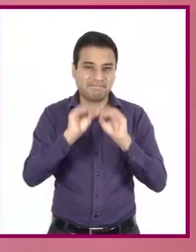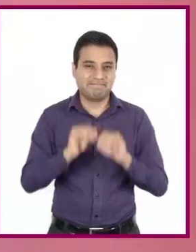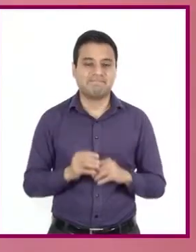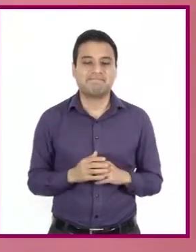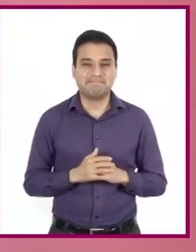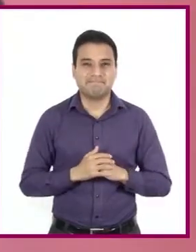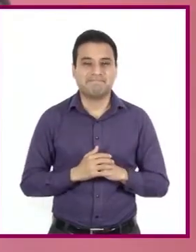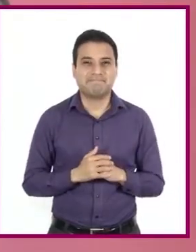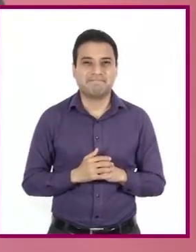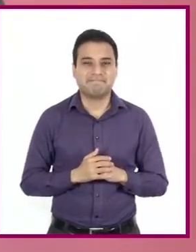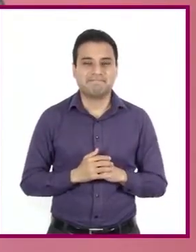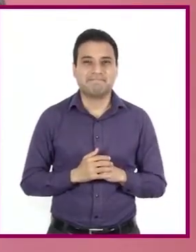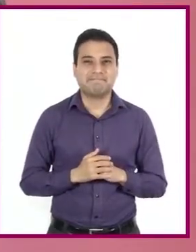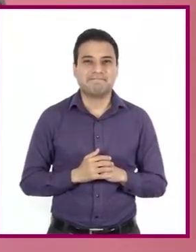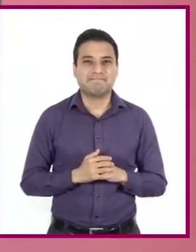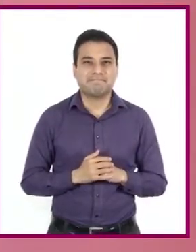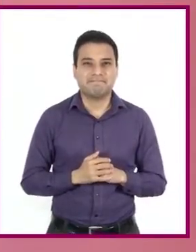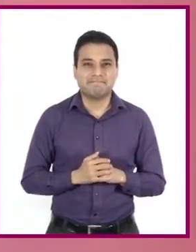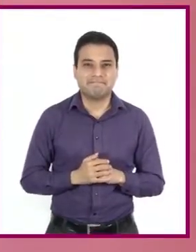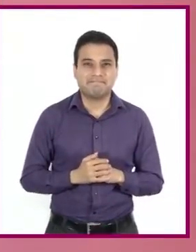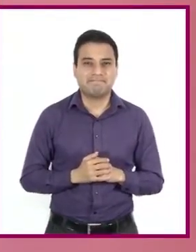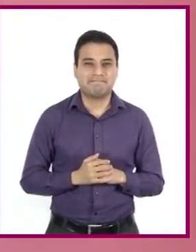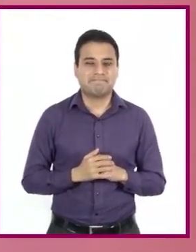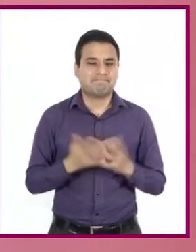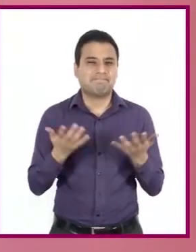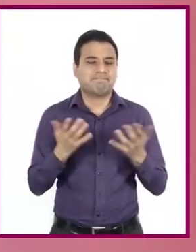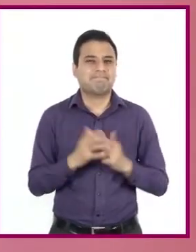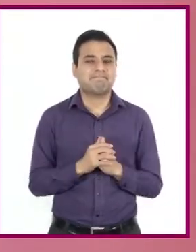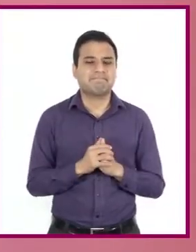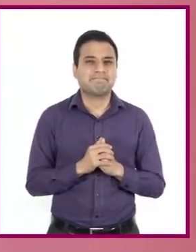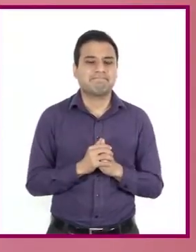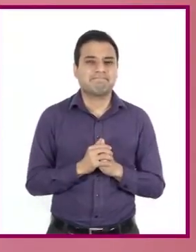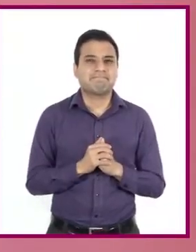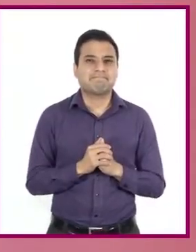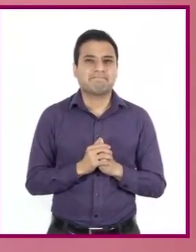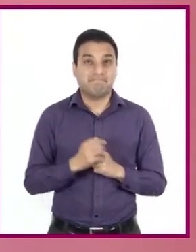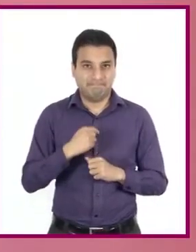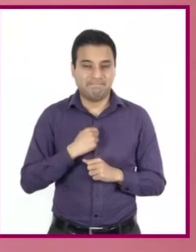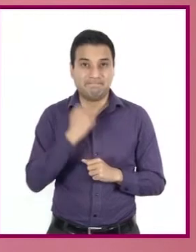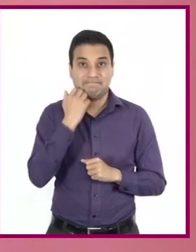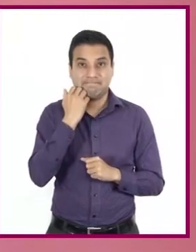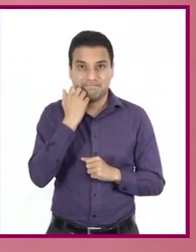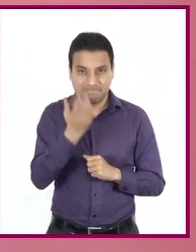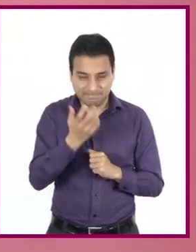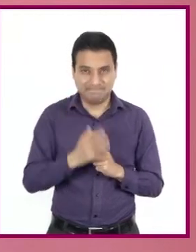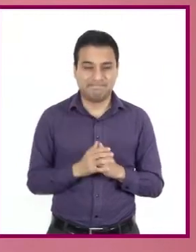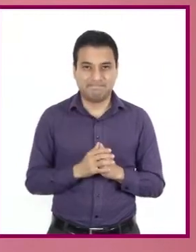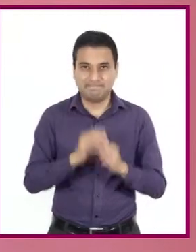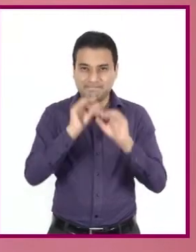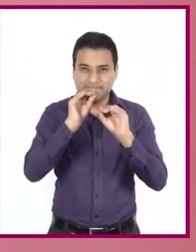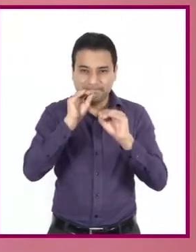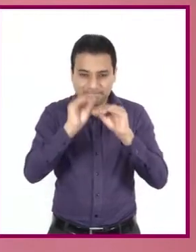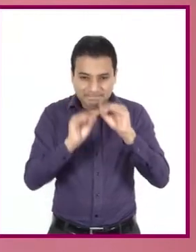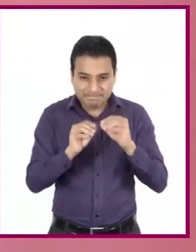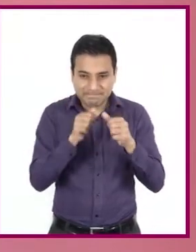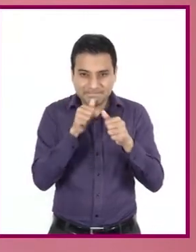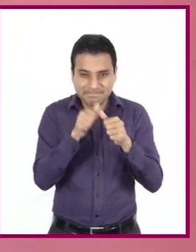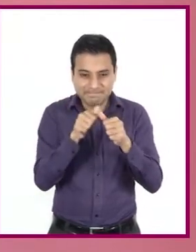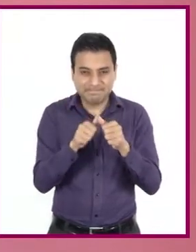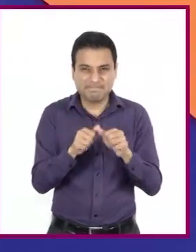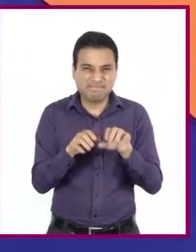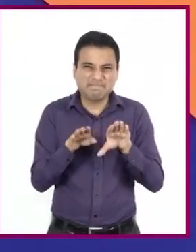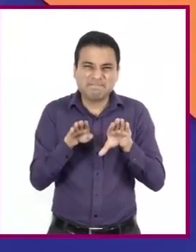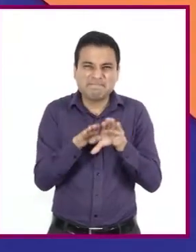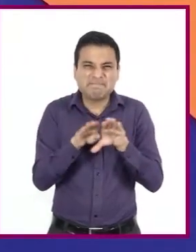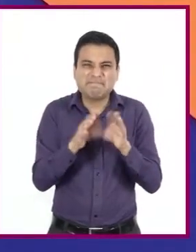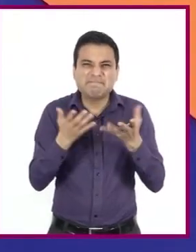realizar. Pero en suma, profesora, ¿qué tendríamos que tener en cuenta para crear y revisar los efectos de las variaciones de convenciones